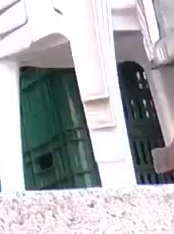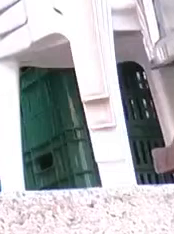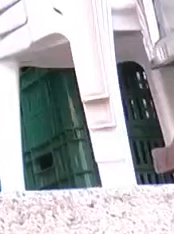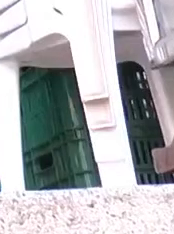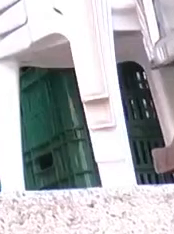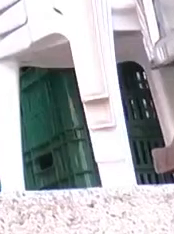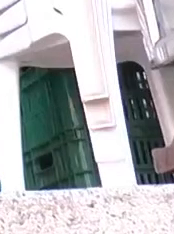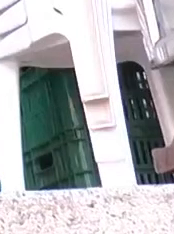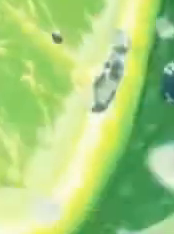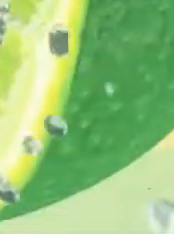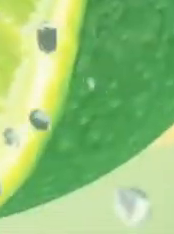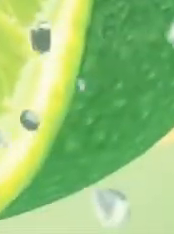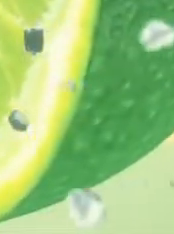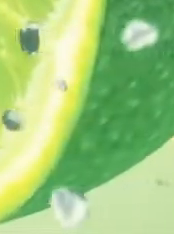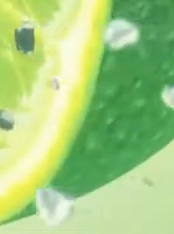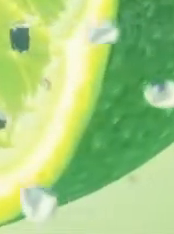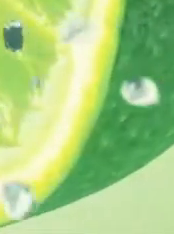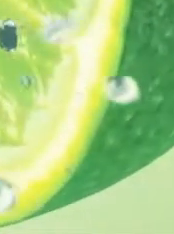30.